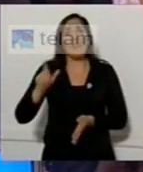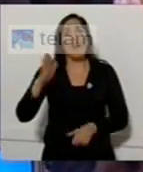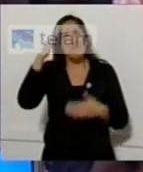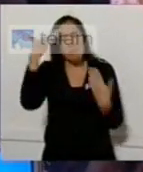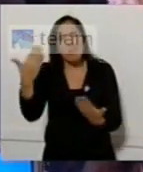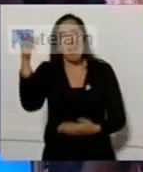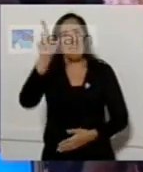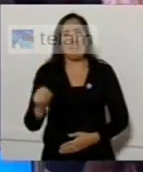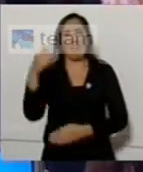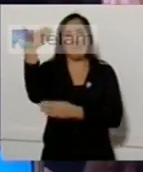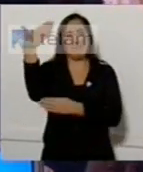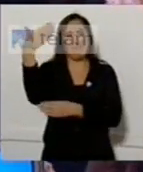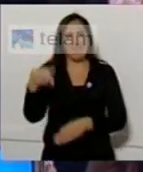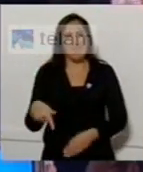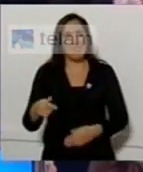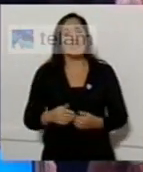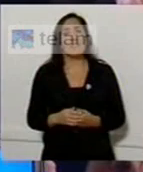surgen en mí también